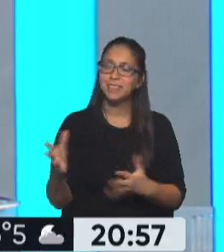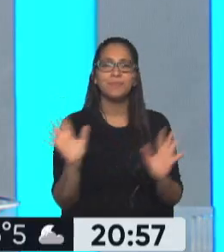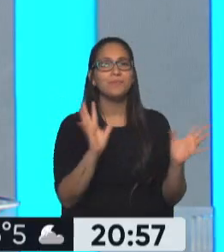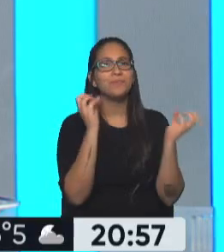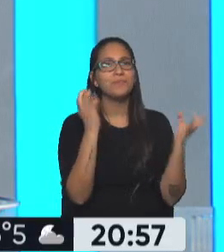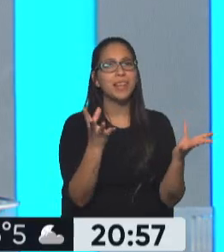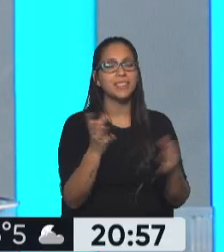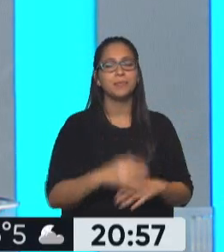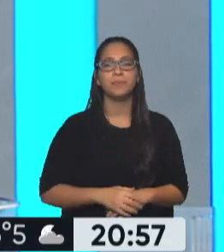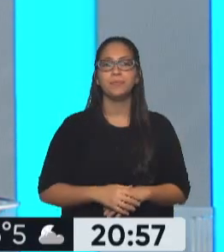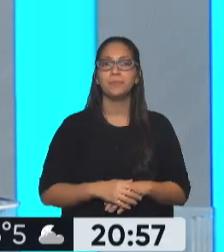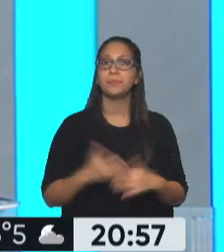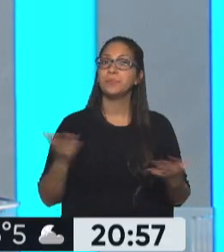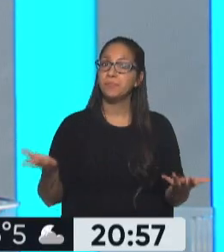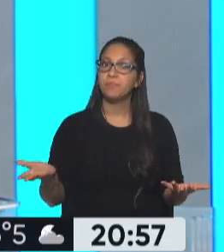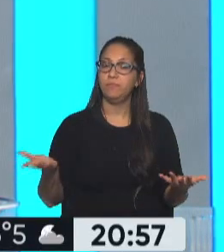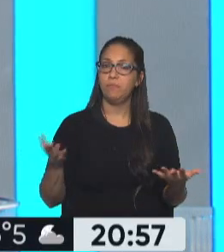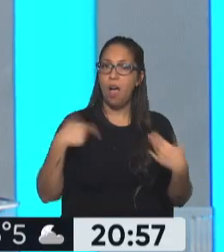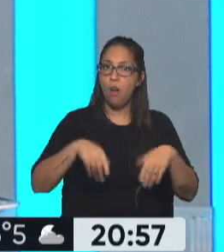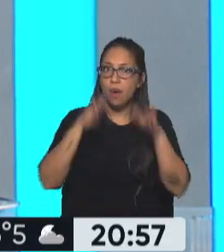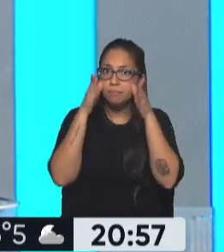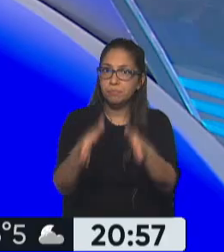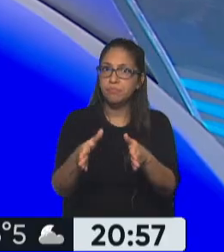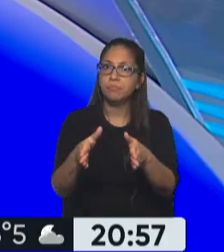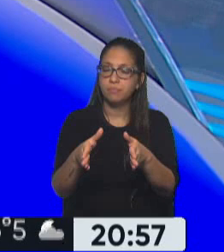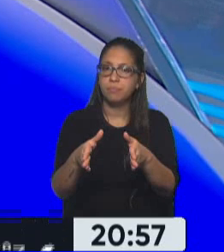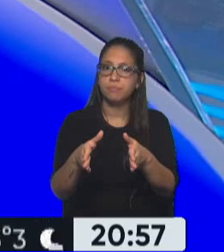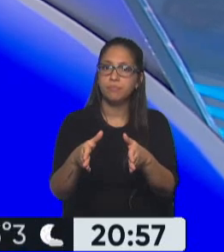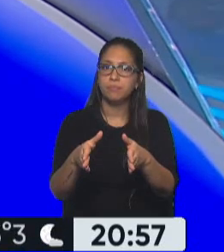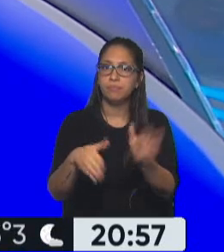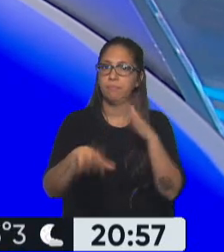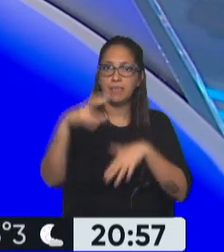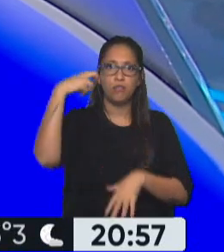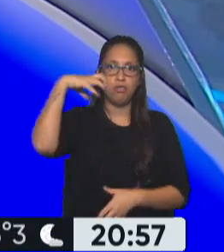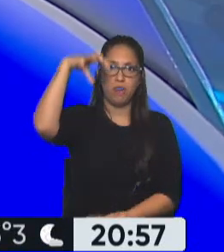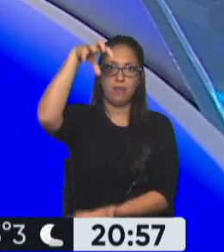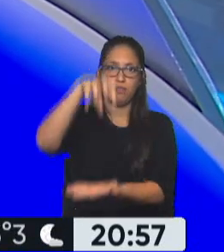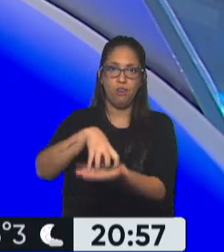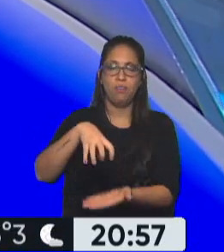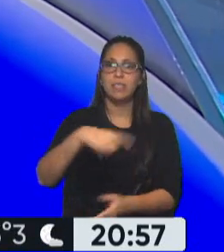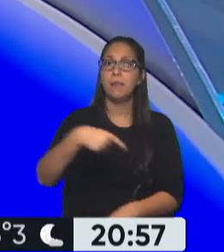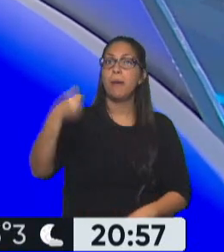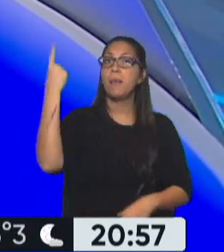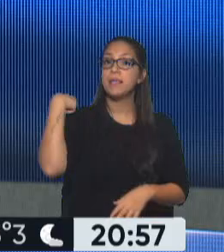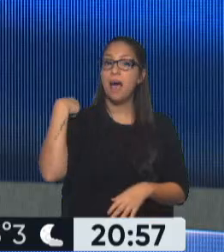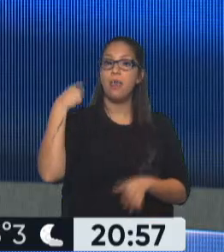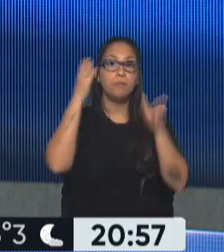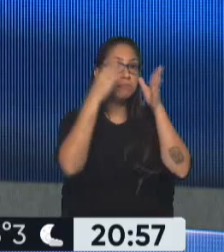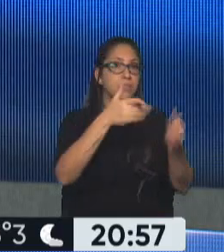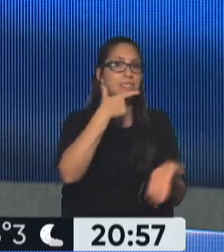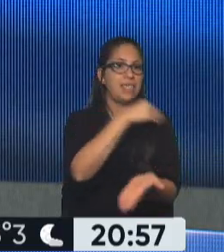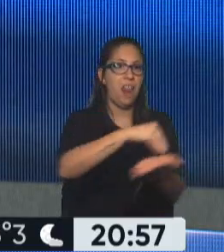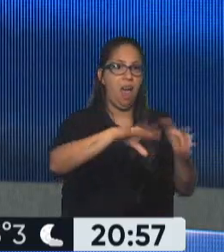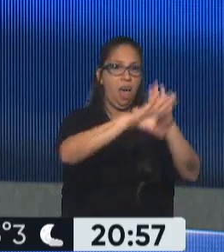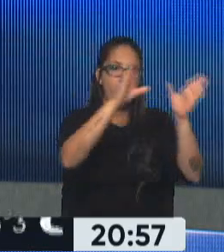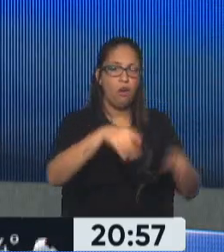andan? Muy bien. Bueno, lo decíamos, ¿no? La tensión política sin dudas está en el Congreso de la Nación. La semana pasada estuvo puesta en el Senado y lo que hizo